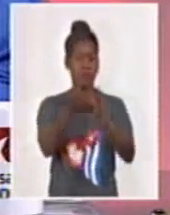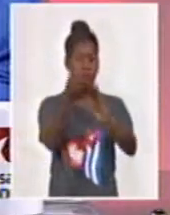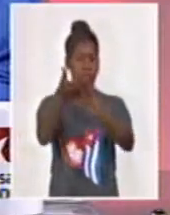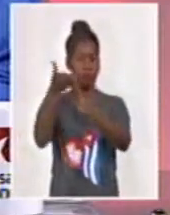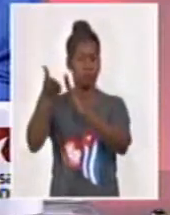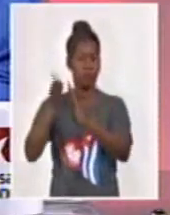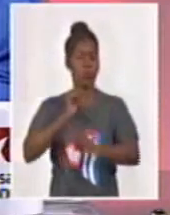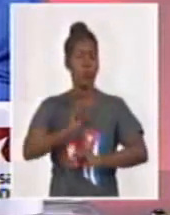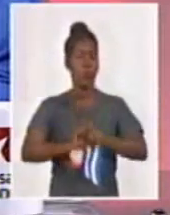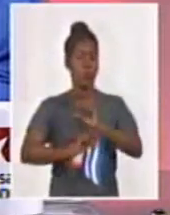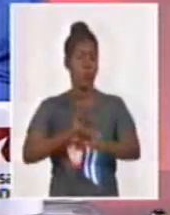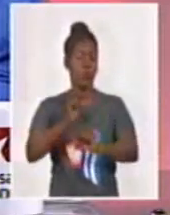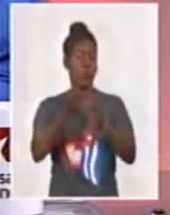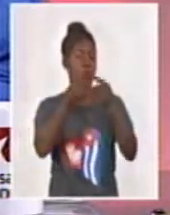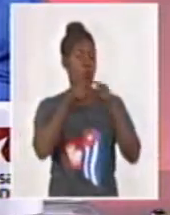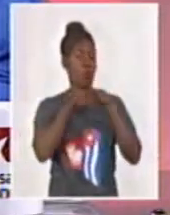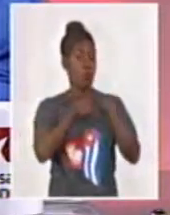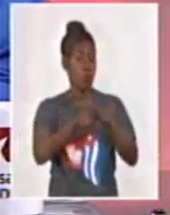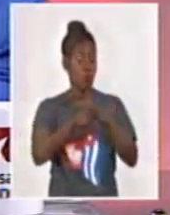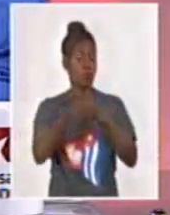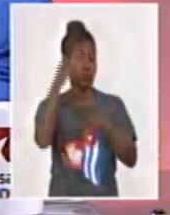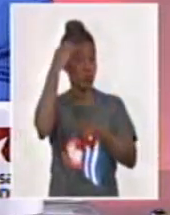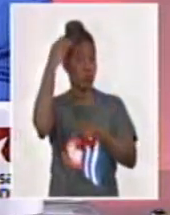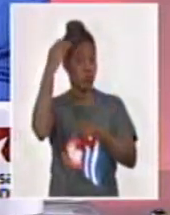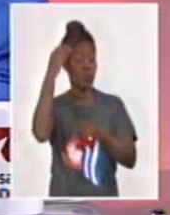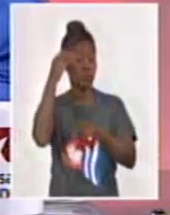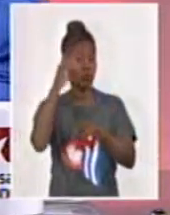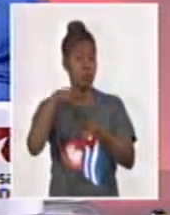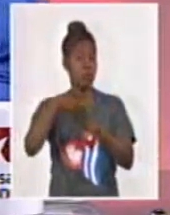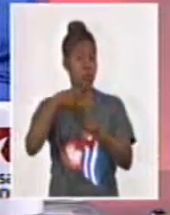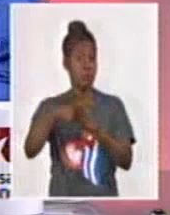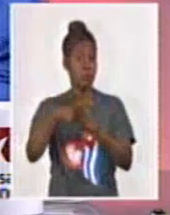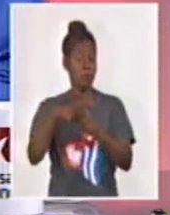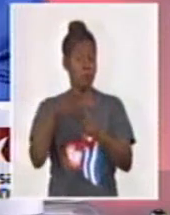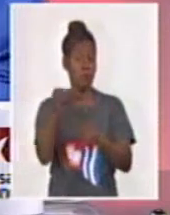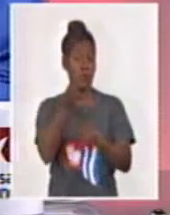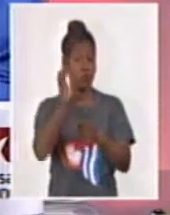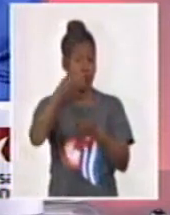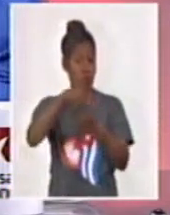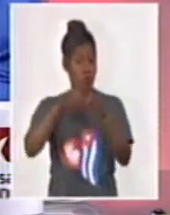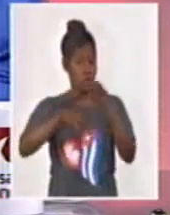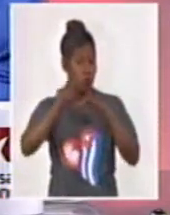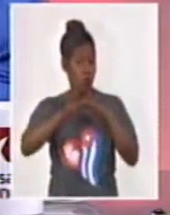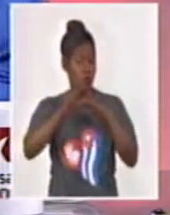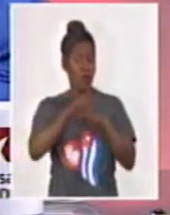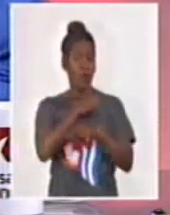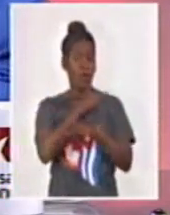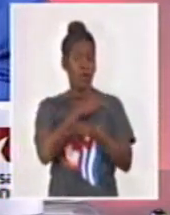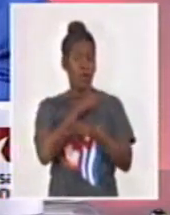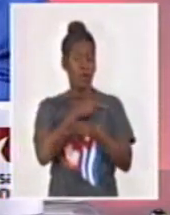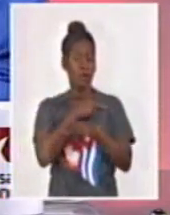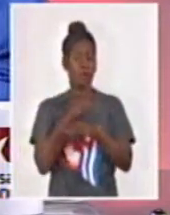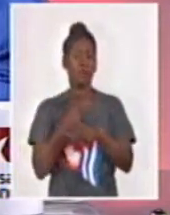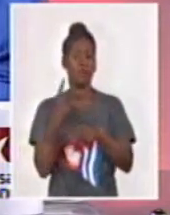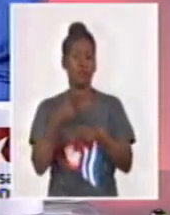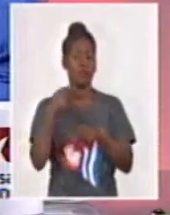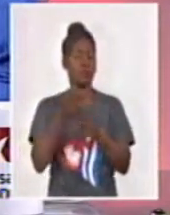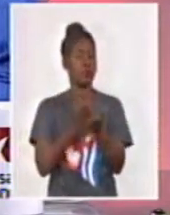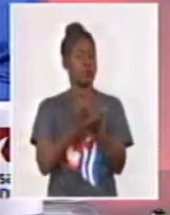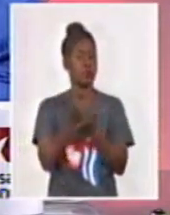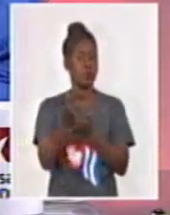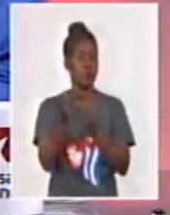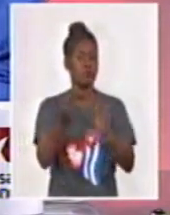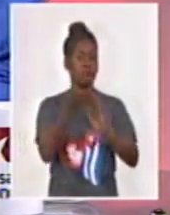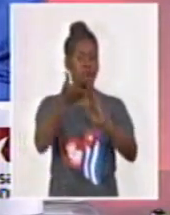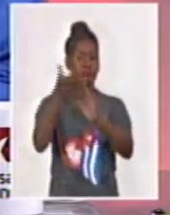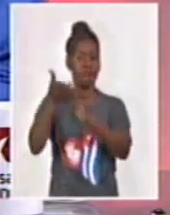conjunto con la dirección del país y también con indicaciones precisas que se han dado, que esto no llegó para quedarse, sino será un sistema y un método de